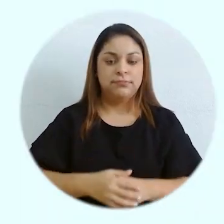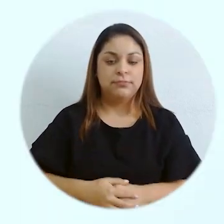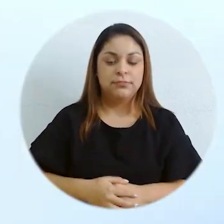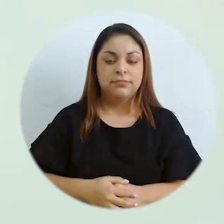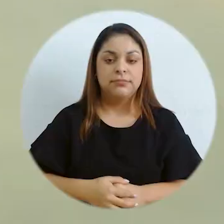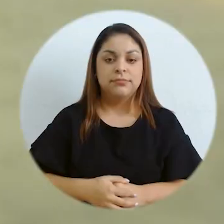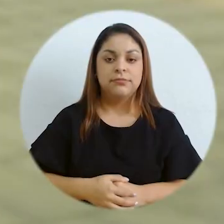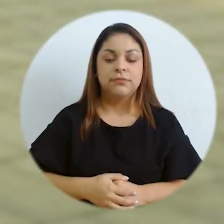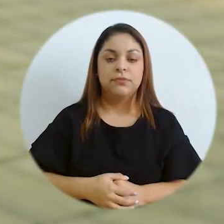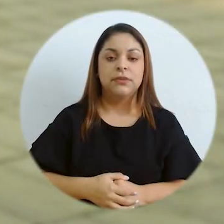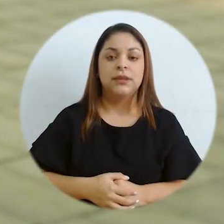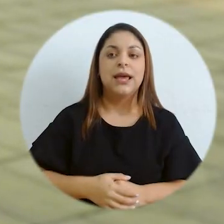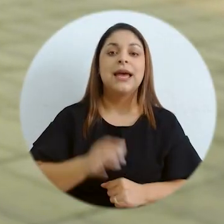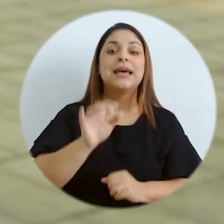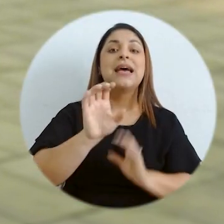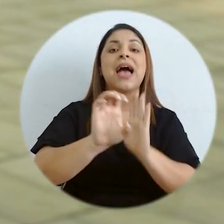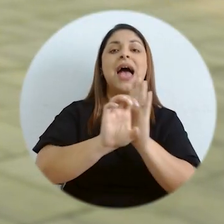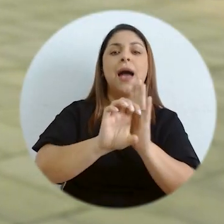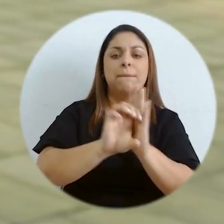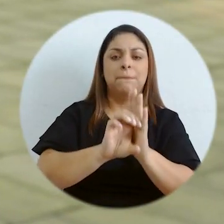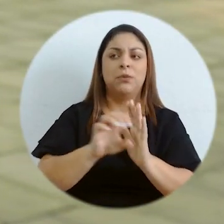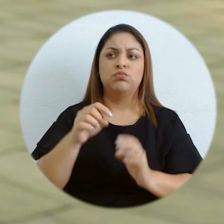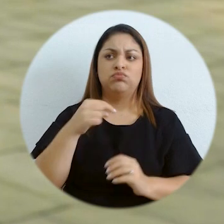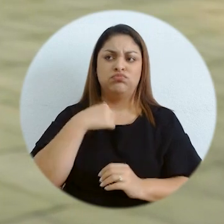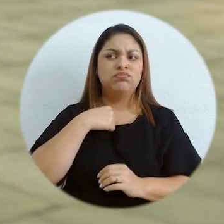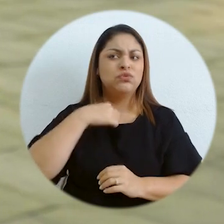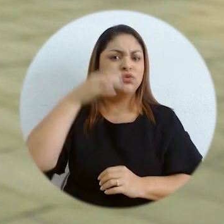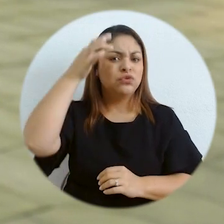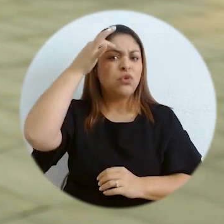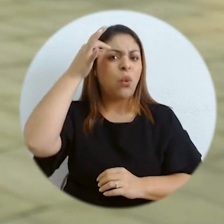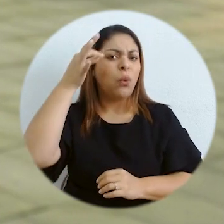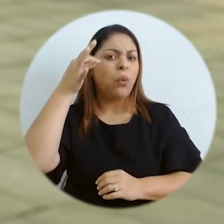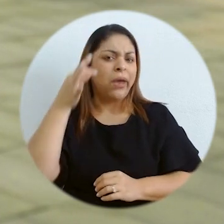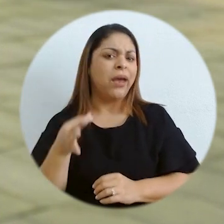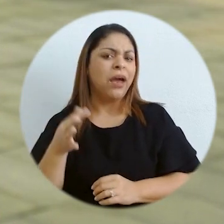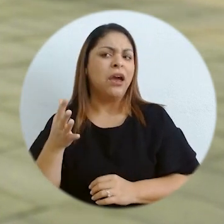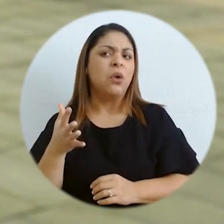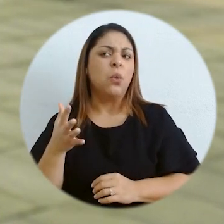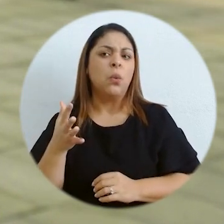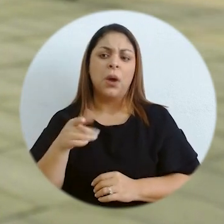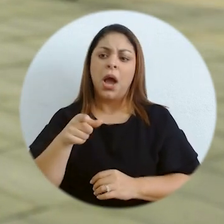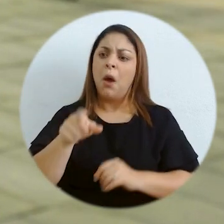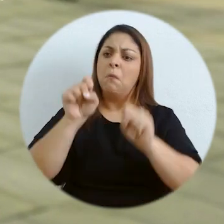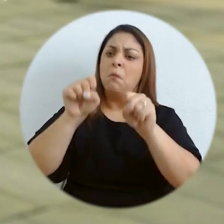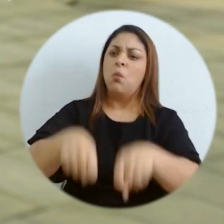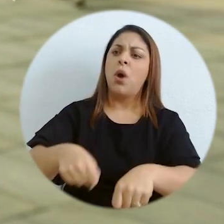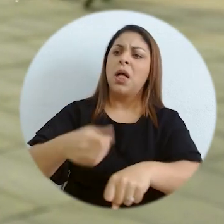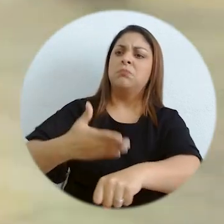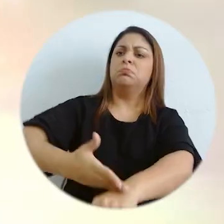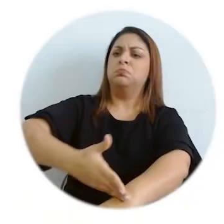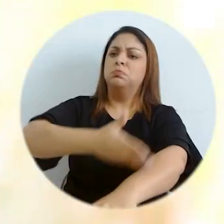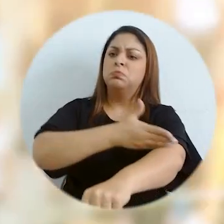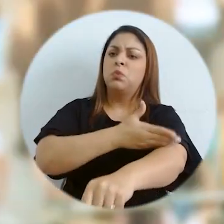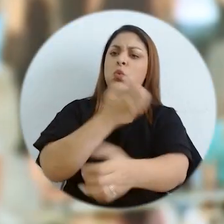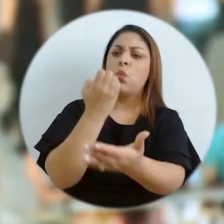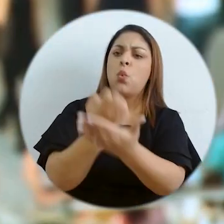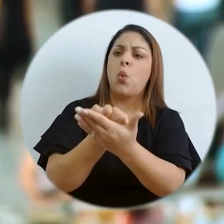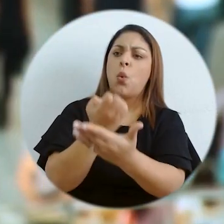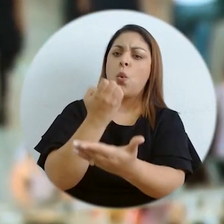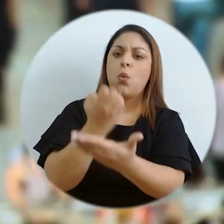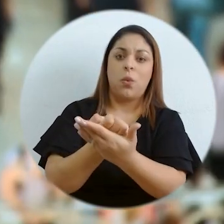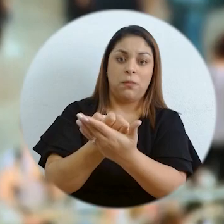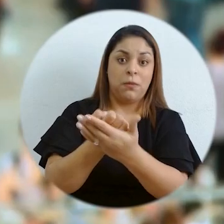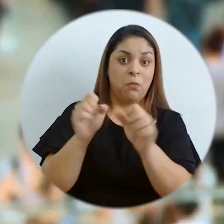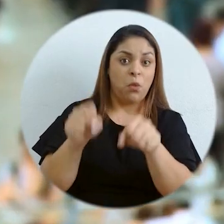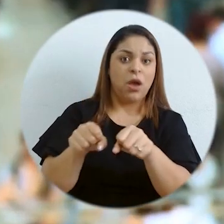nada. Si tú crees que puede haber cualquier cambio económico y que cualquier cosa te puede, tirar